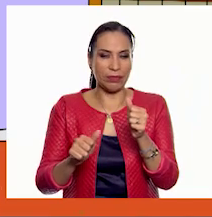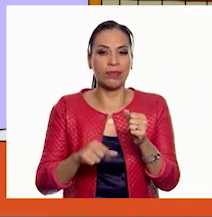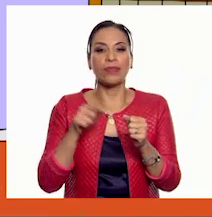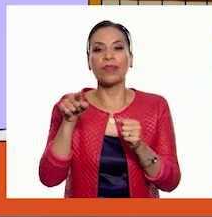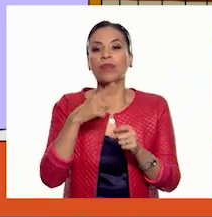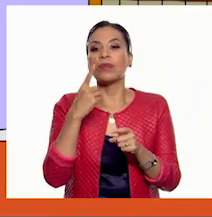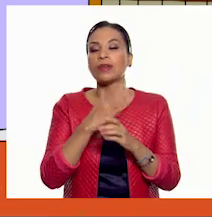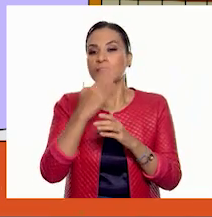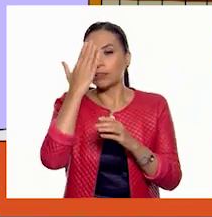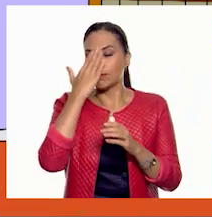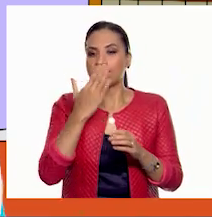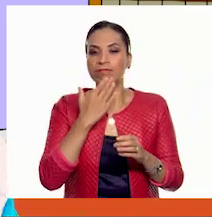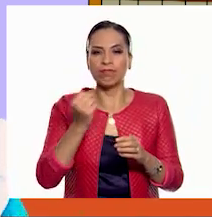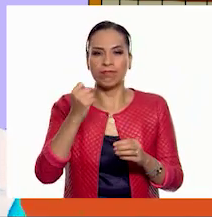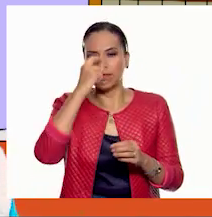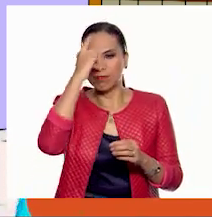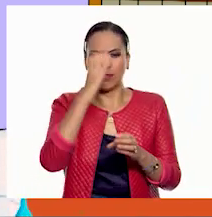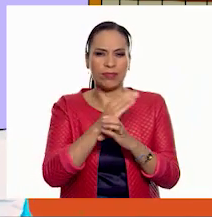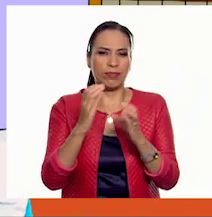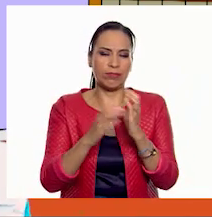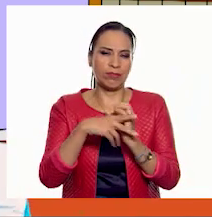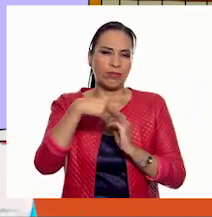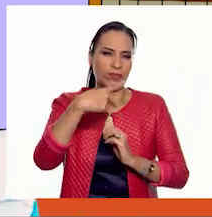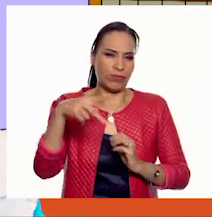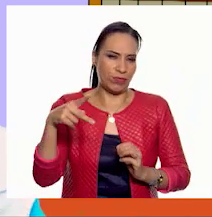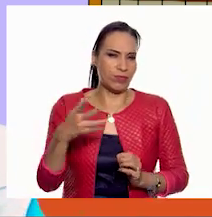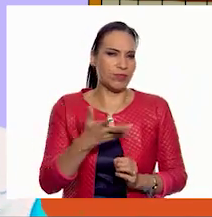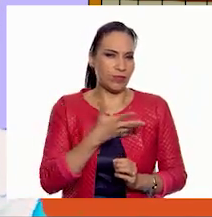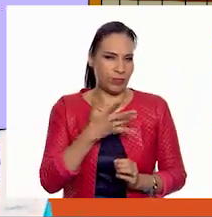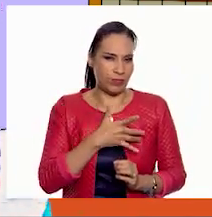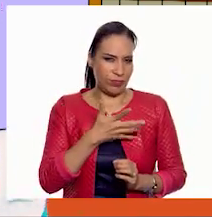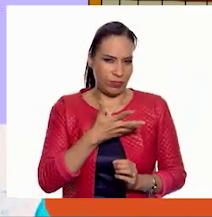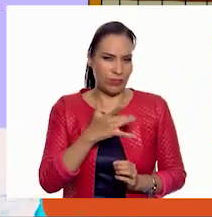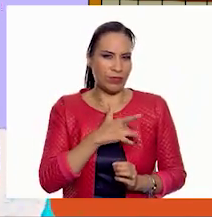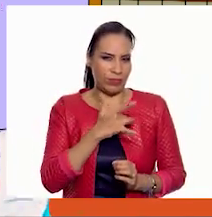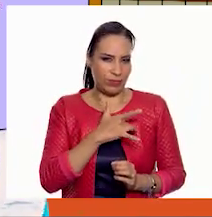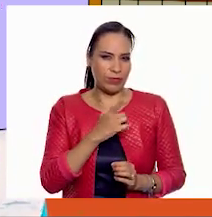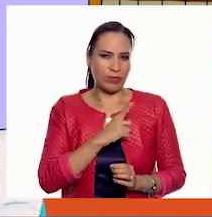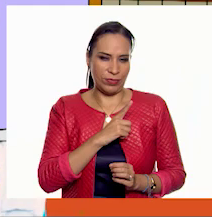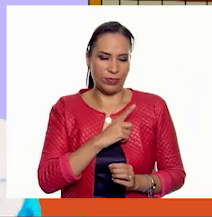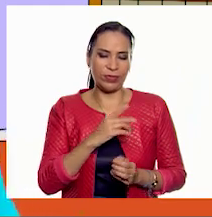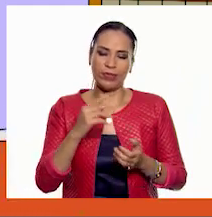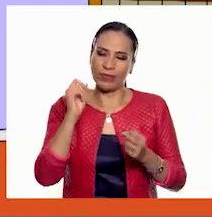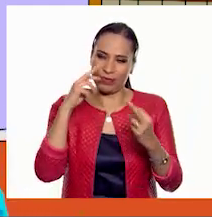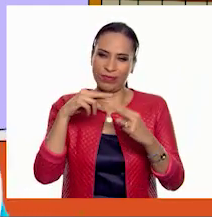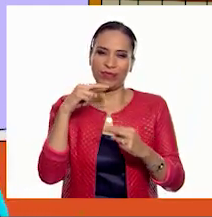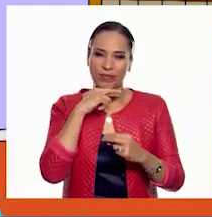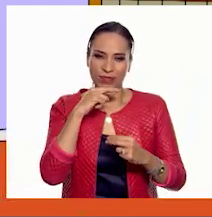de una capacidad de creación propia. ¡Hasta la próxima!